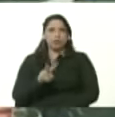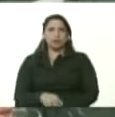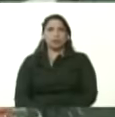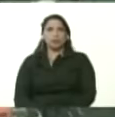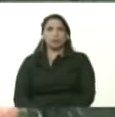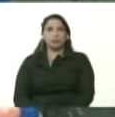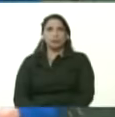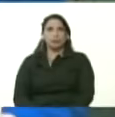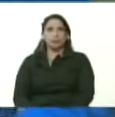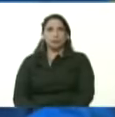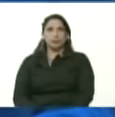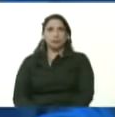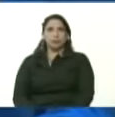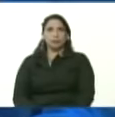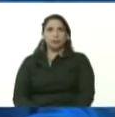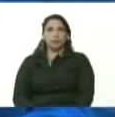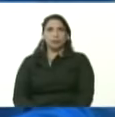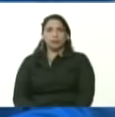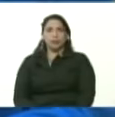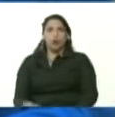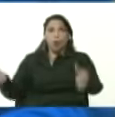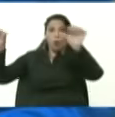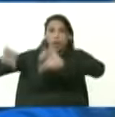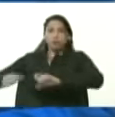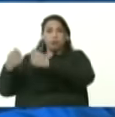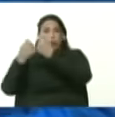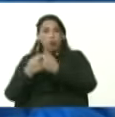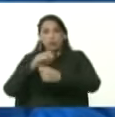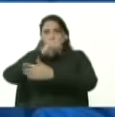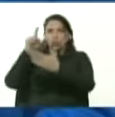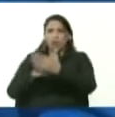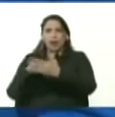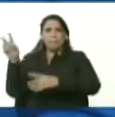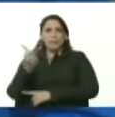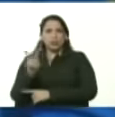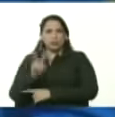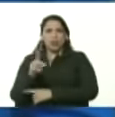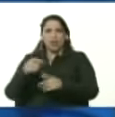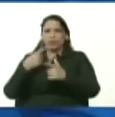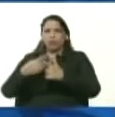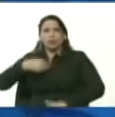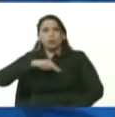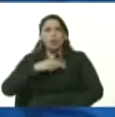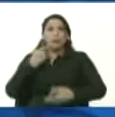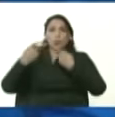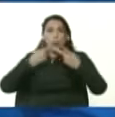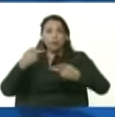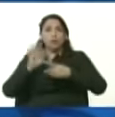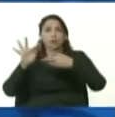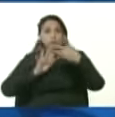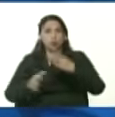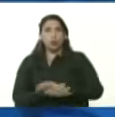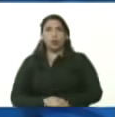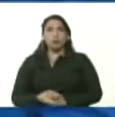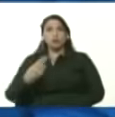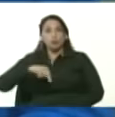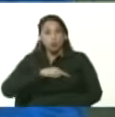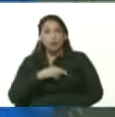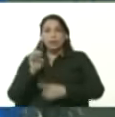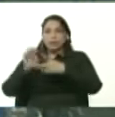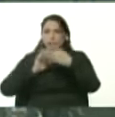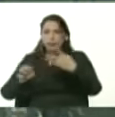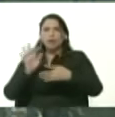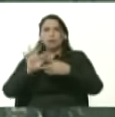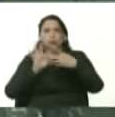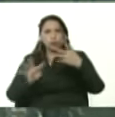un colapso económico total en Venezuela. Entonces, nuestra política funciona, nuestra estrategia